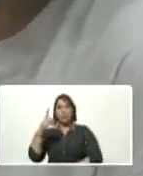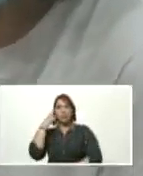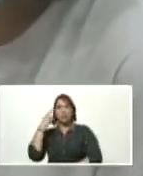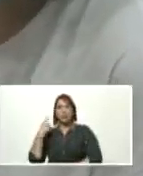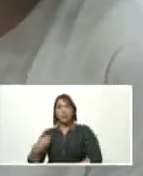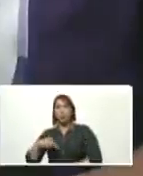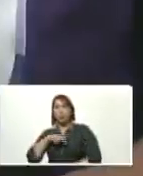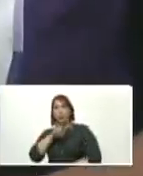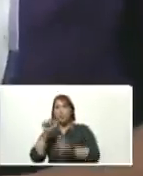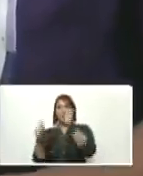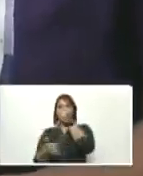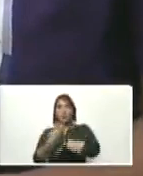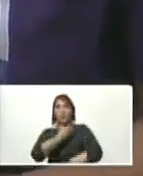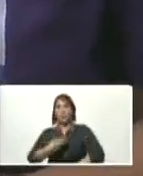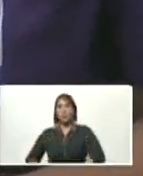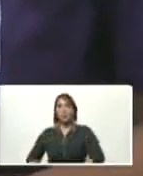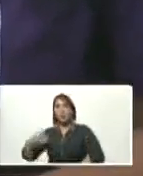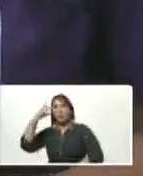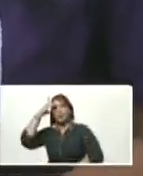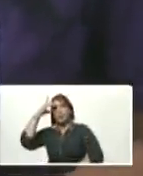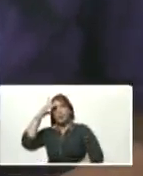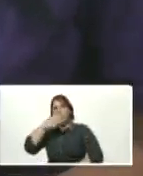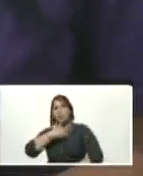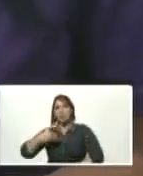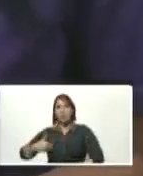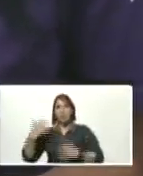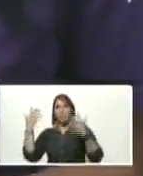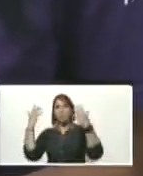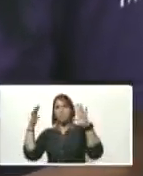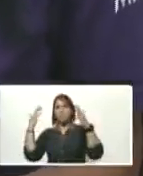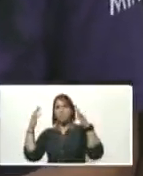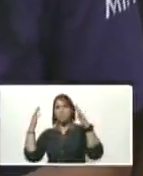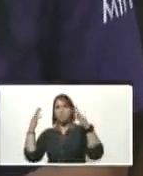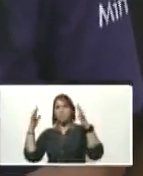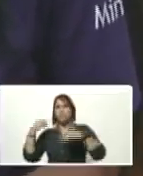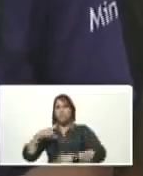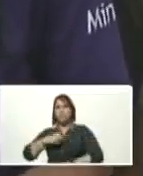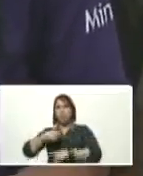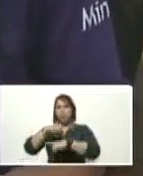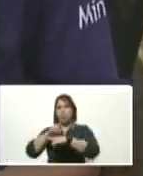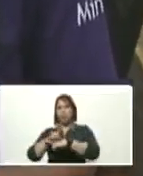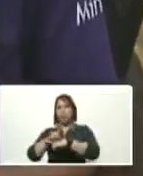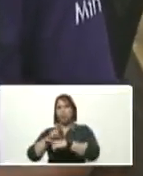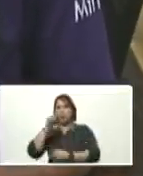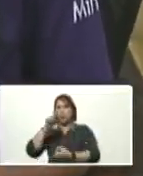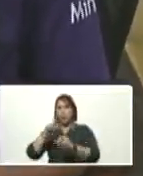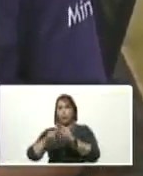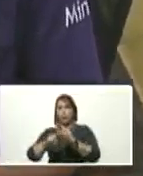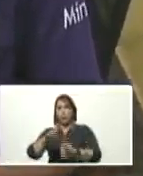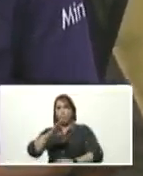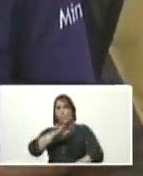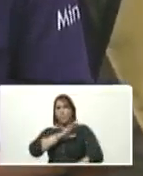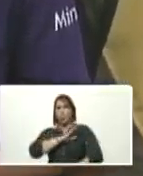nuestra vicepresidenta Delcy Rodríguez, y quiero que le demos un fuerte aplauso a nuestra primera combatiente, Cilia